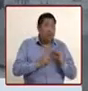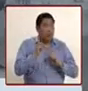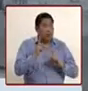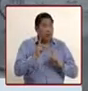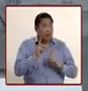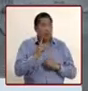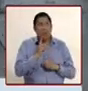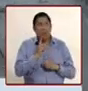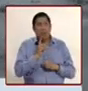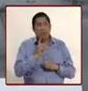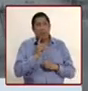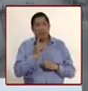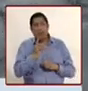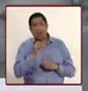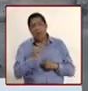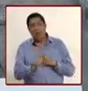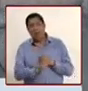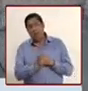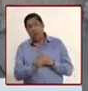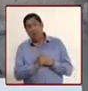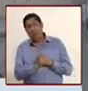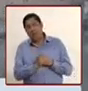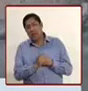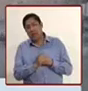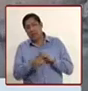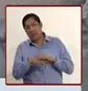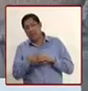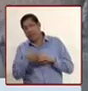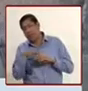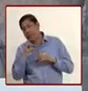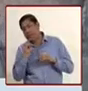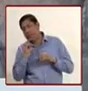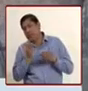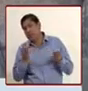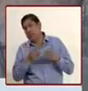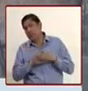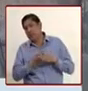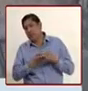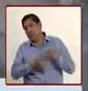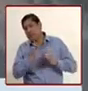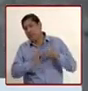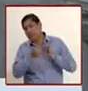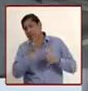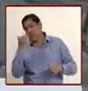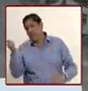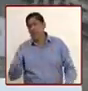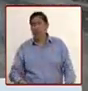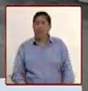dicen que es preferible no arriesgar y salirse del lugar donde comenzaron a beber.